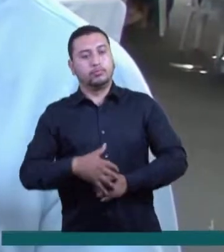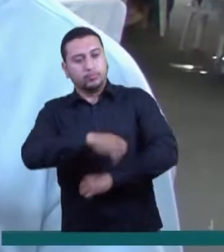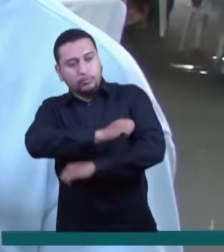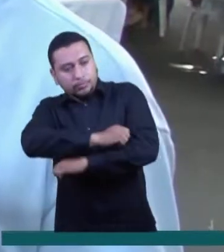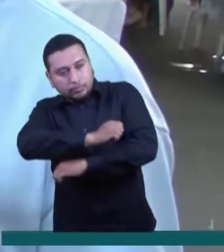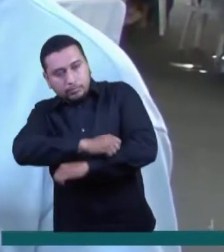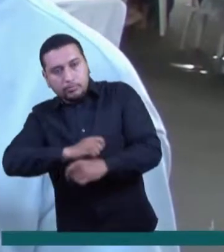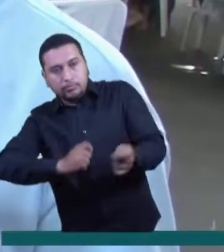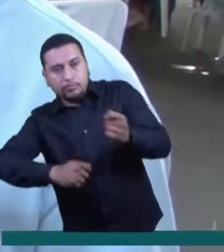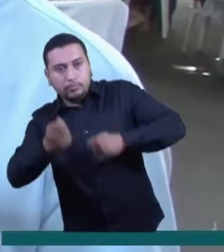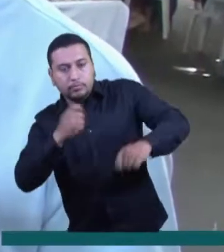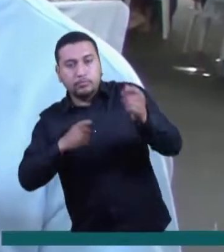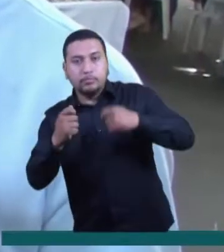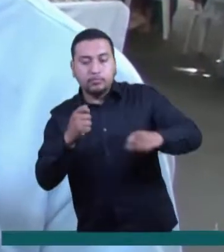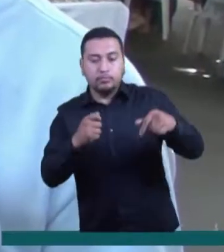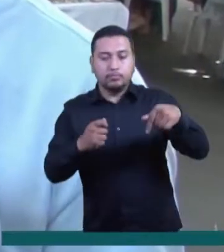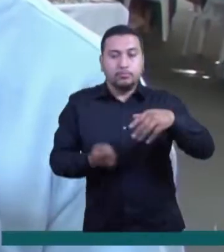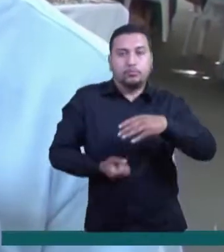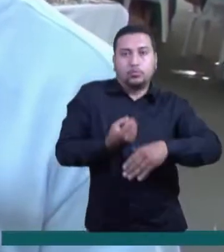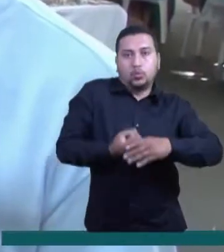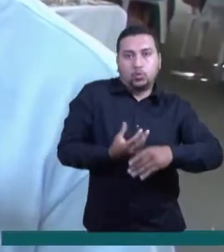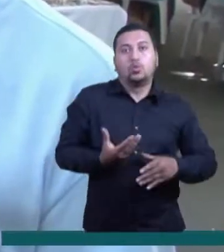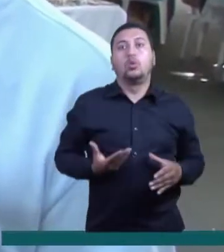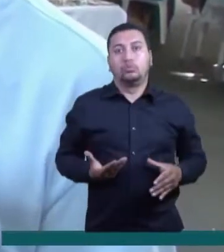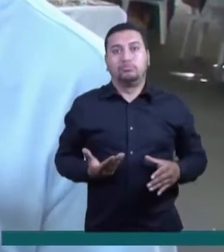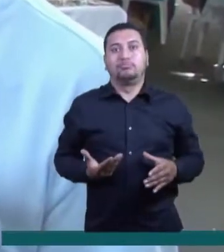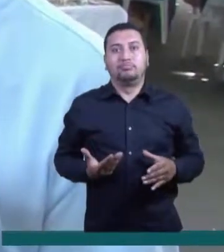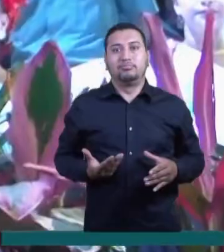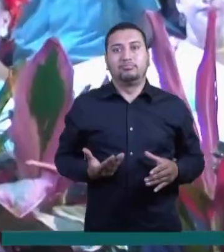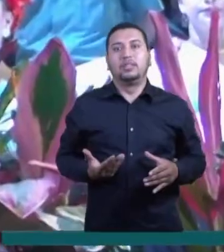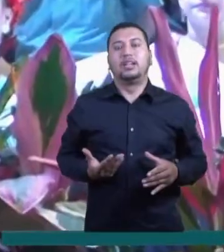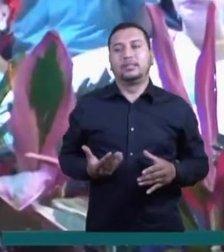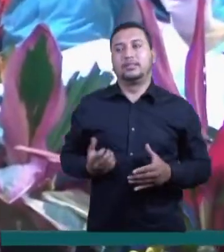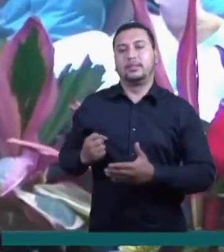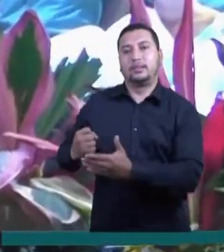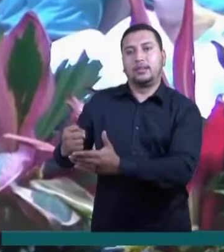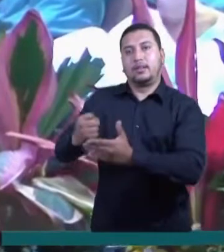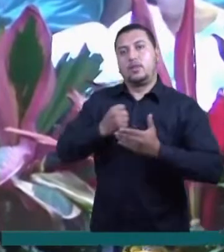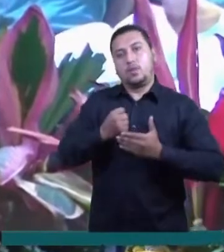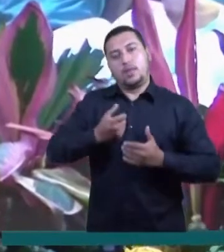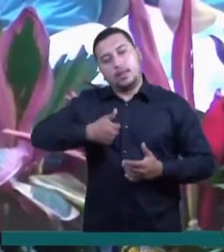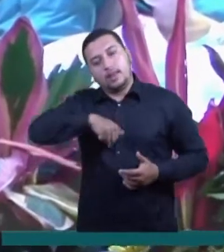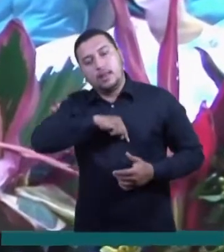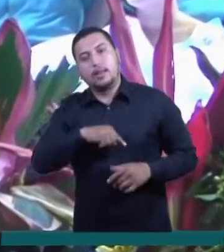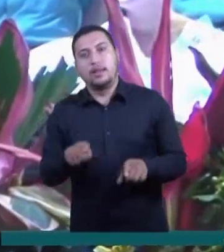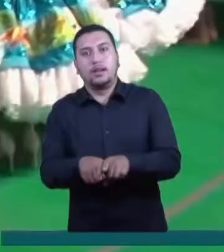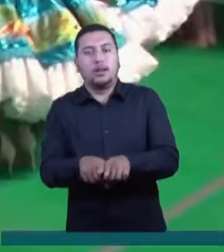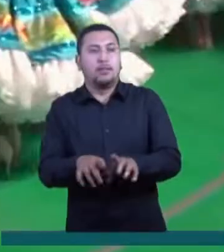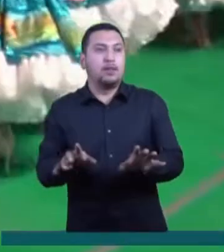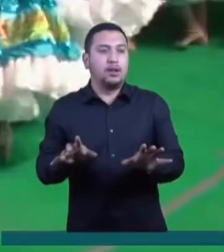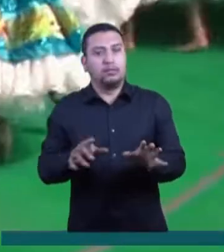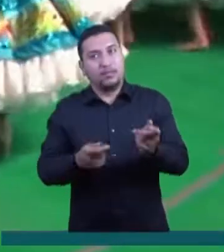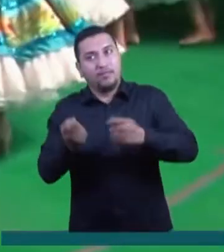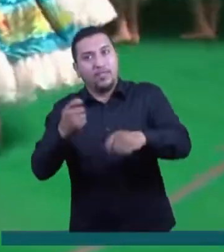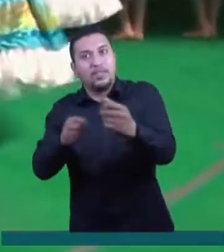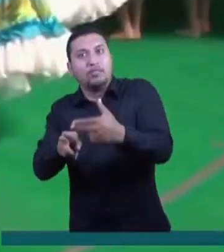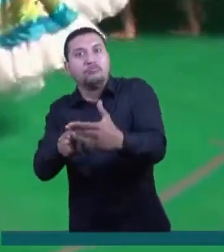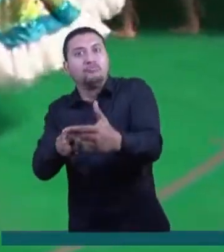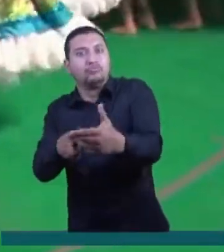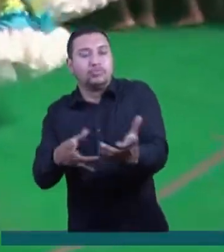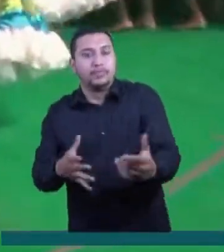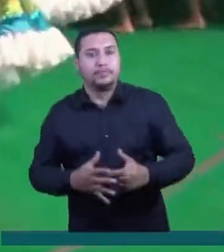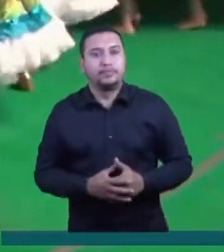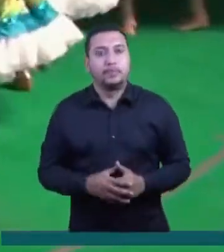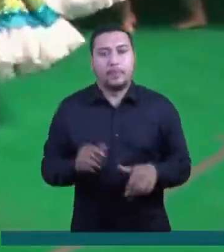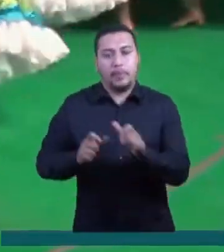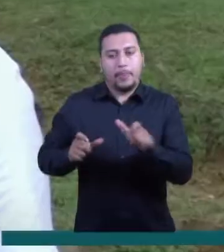para comercializar nuestros productos, para darnos a conocer. Entonces de esa manera nos ayuda para tener unas próximas ventas. Que la gente